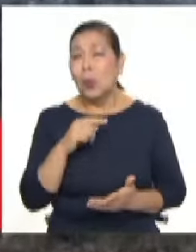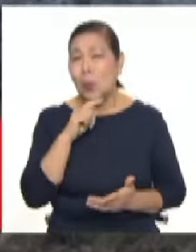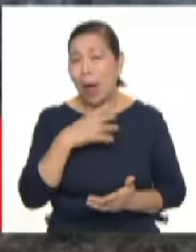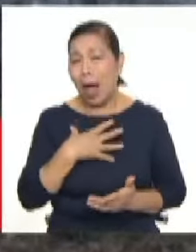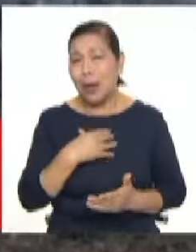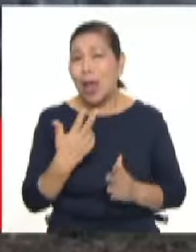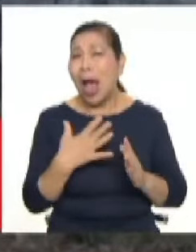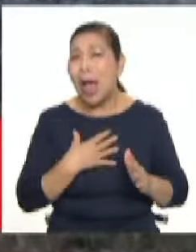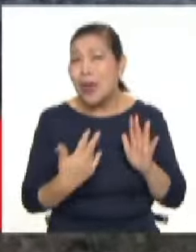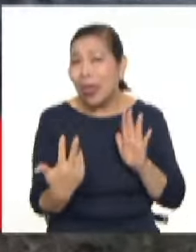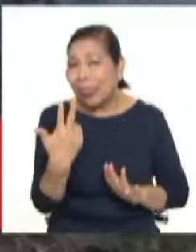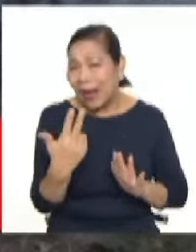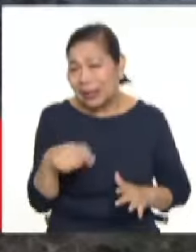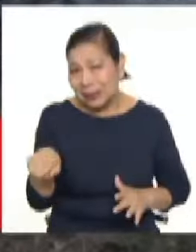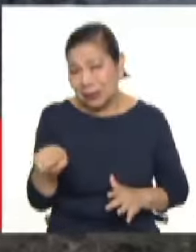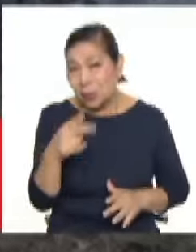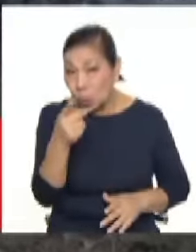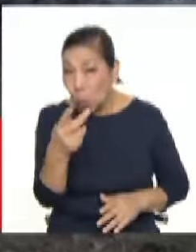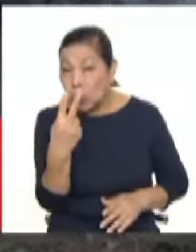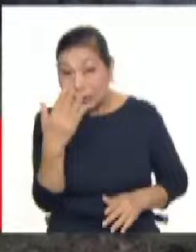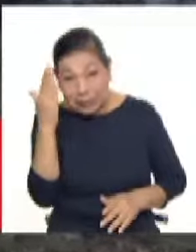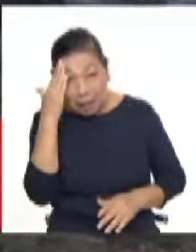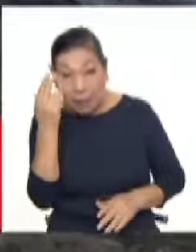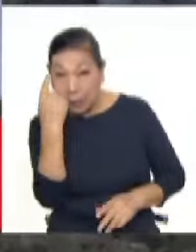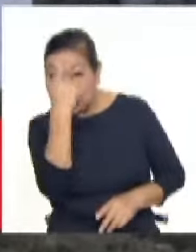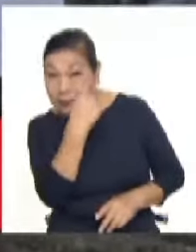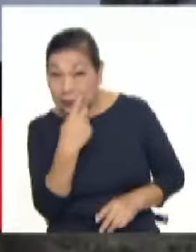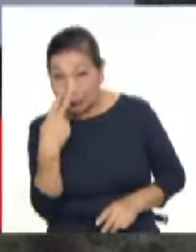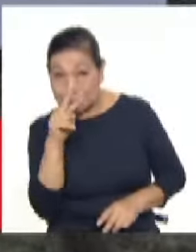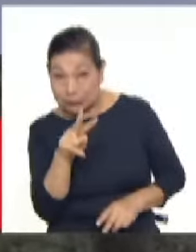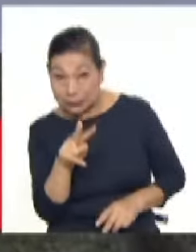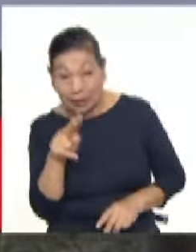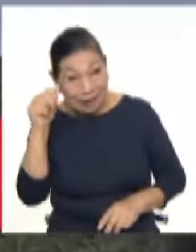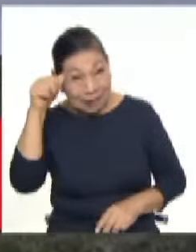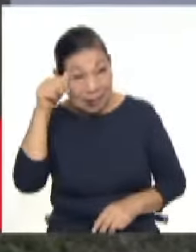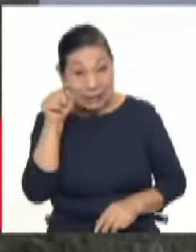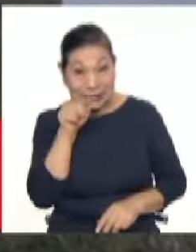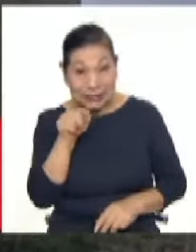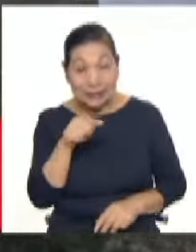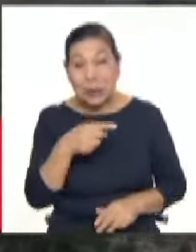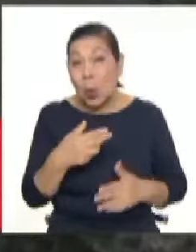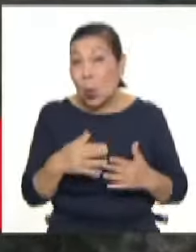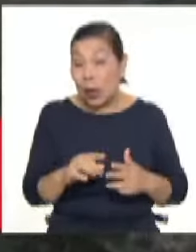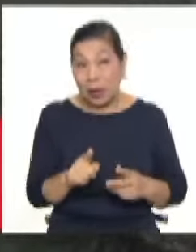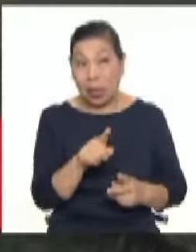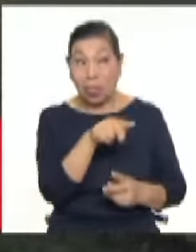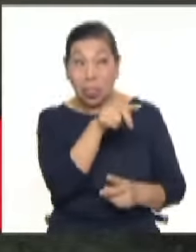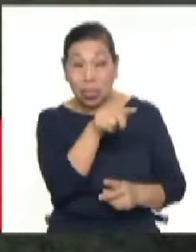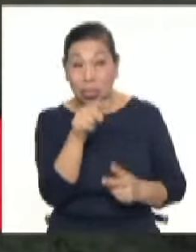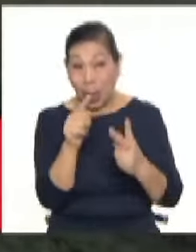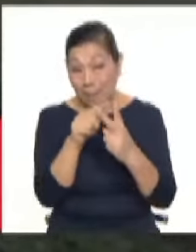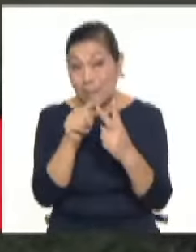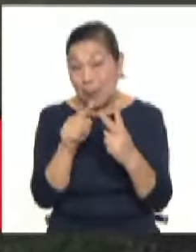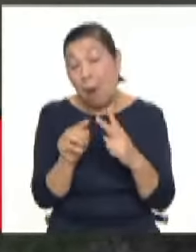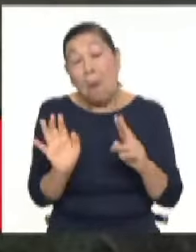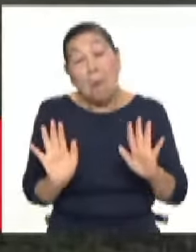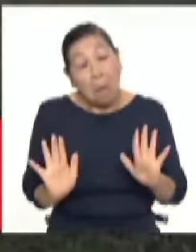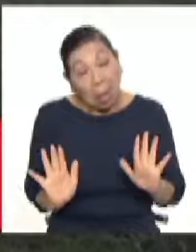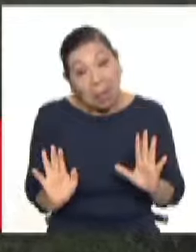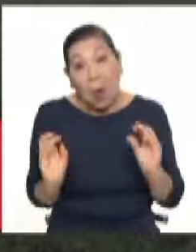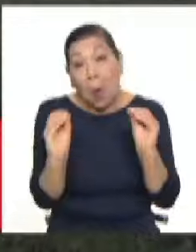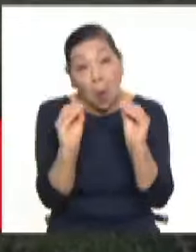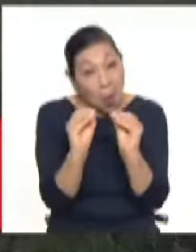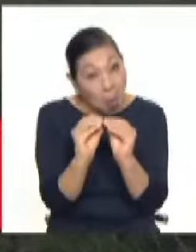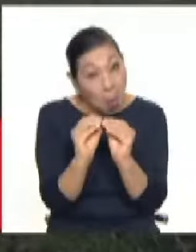menor de edad de 13 años. Si usted tiene información de su paradero, reconoce a cualquiera de estas dos personas quienes podrían